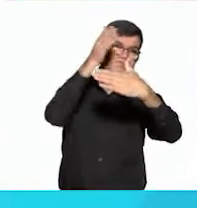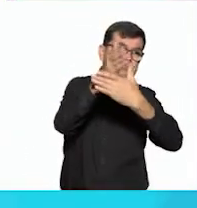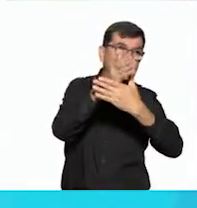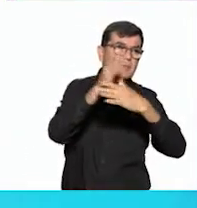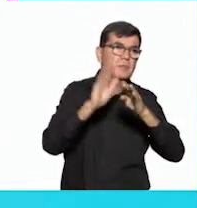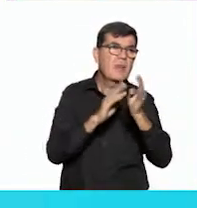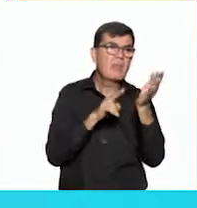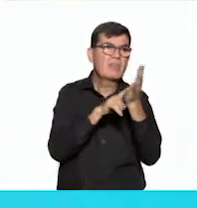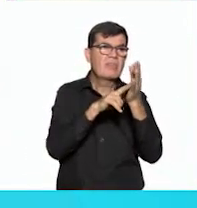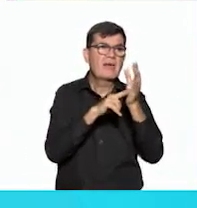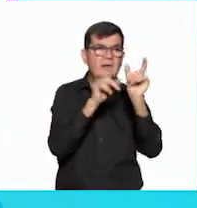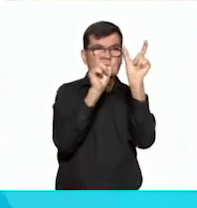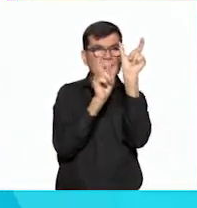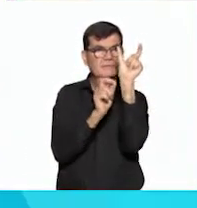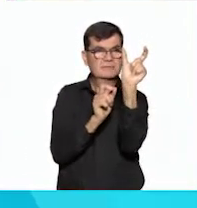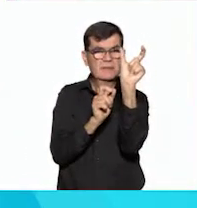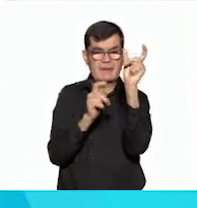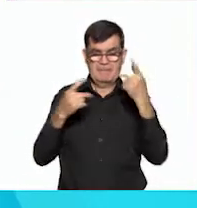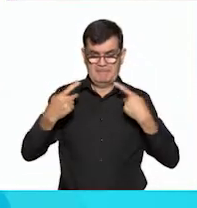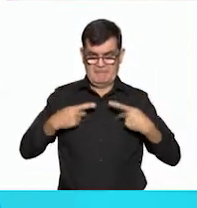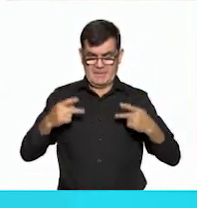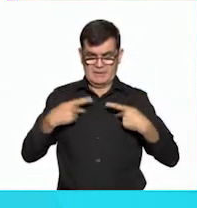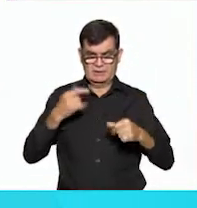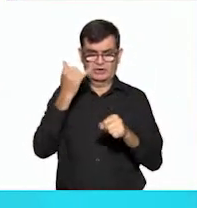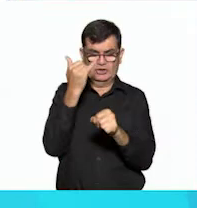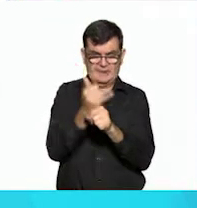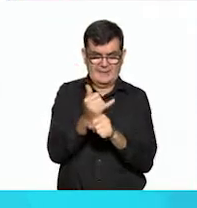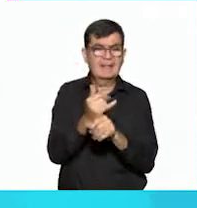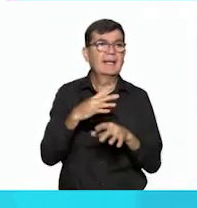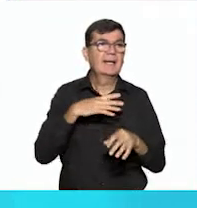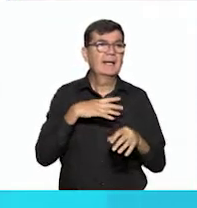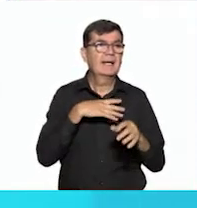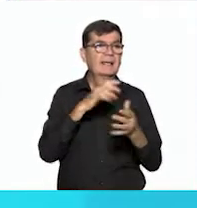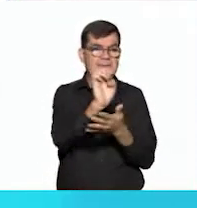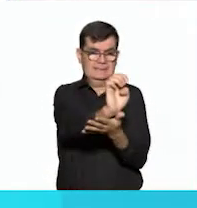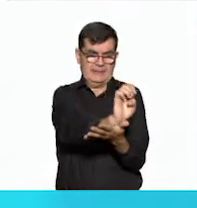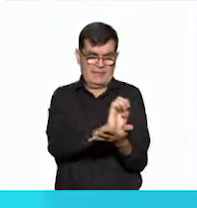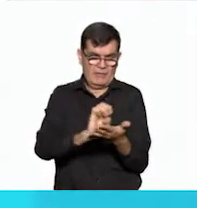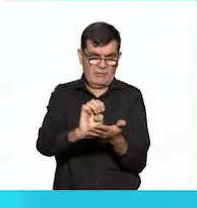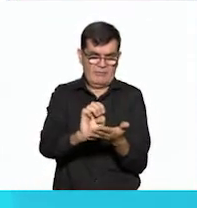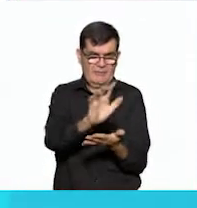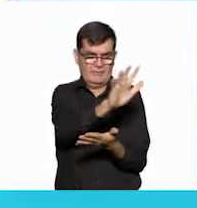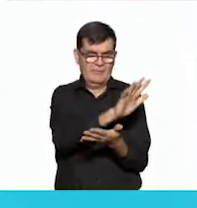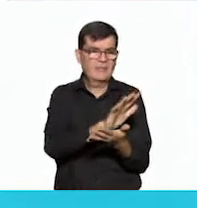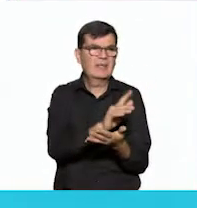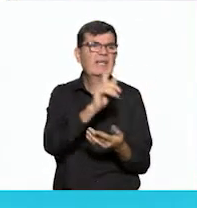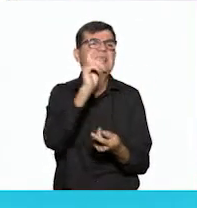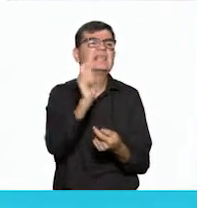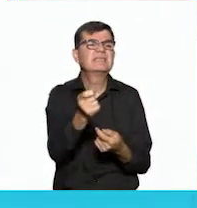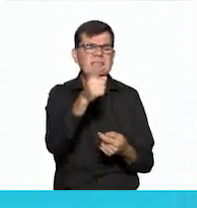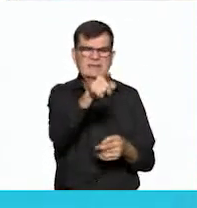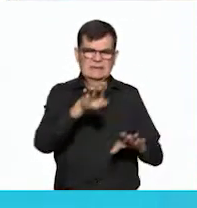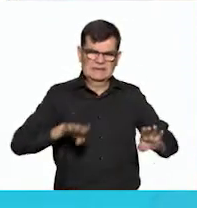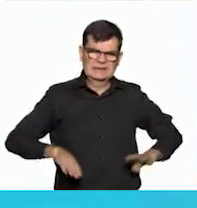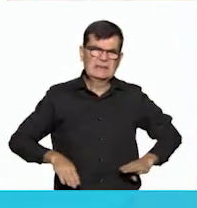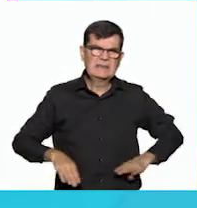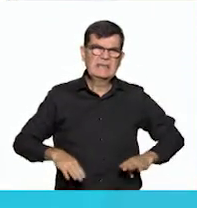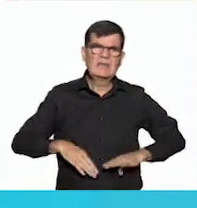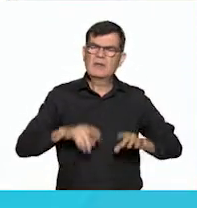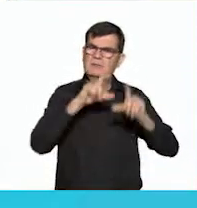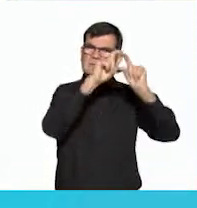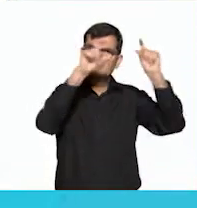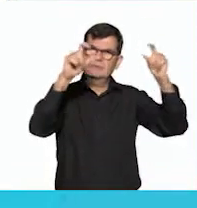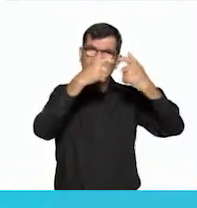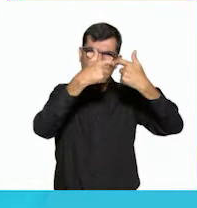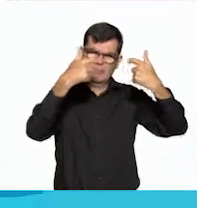negritos tenemos la palabra personajes y escenografía. ¿Tú qué crees que sea ese tipo de texto?